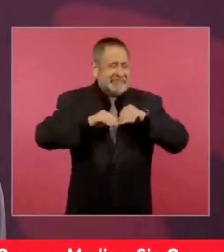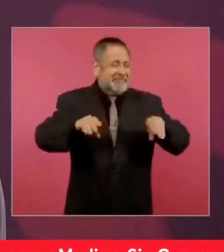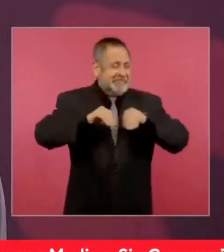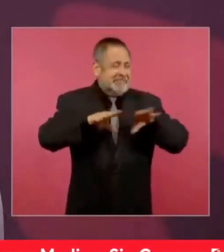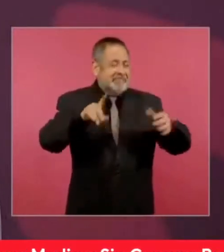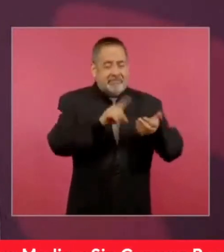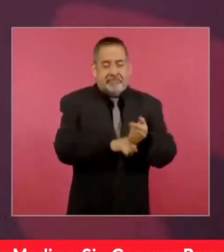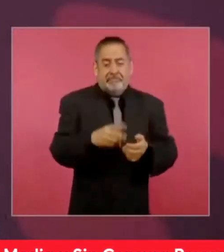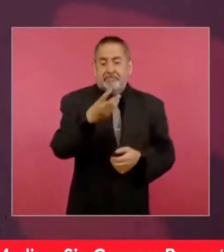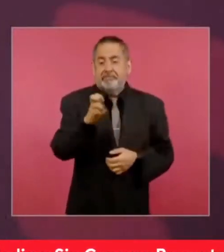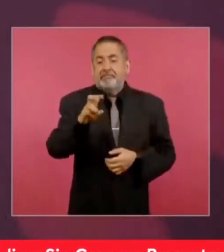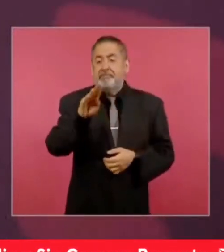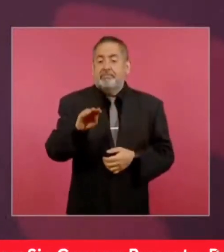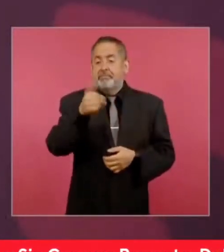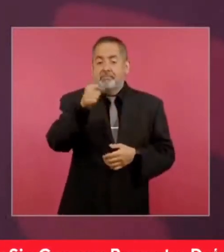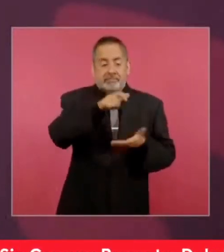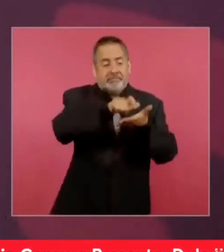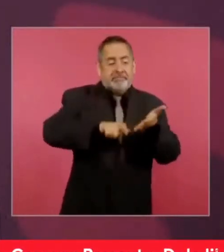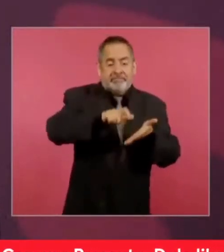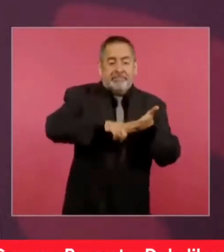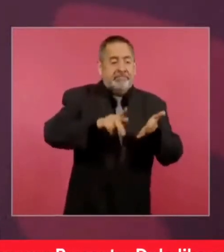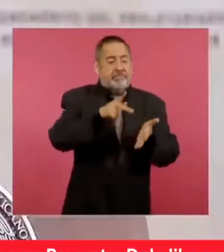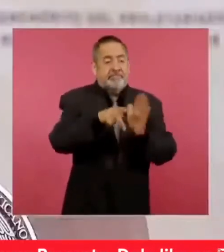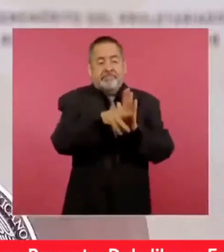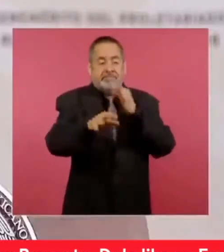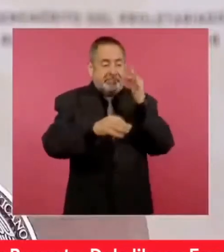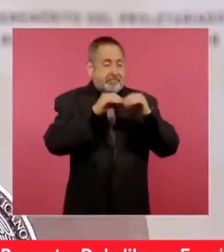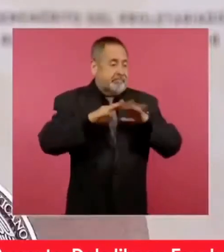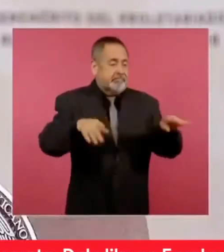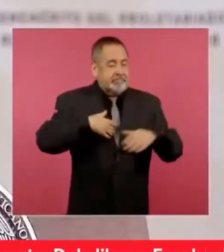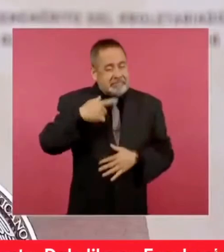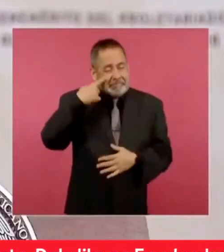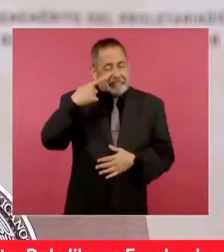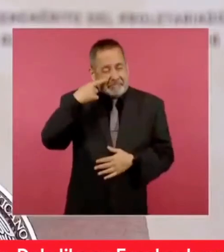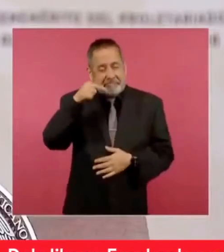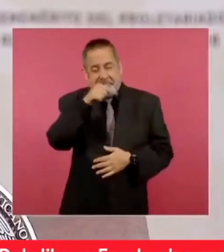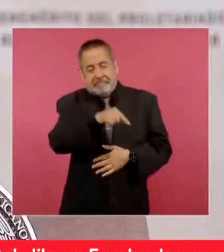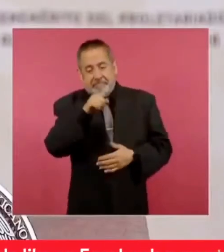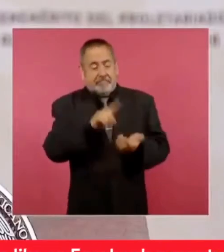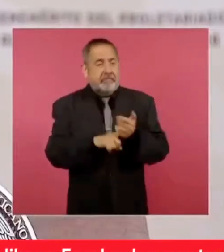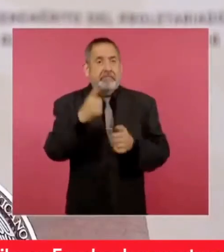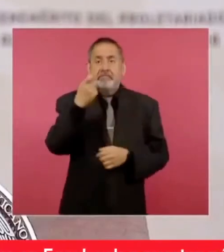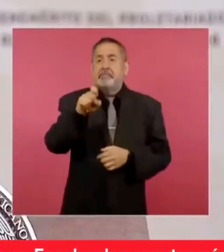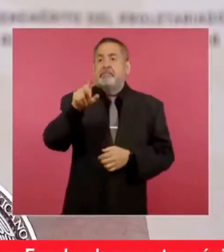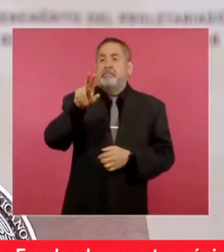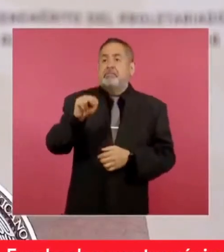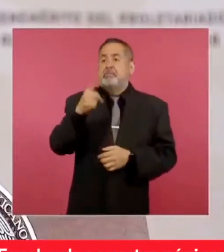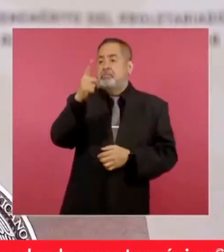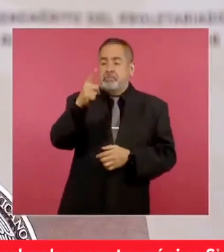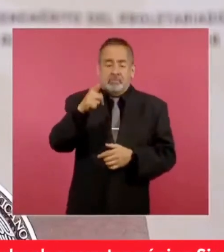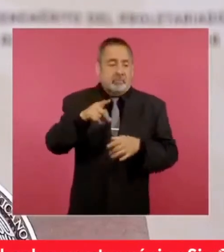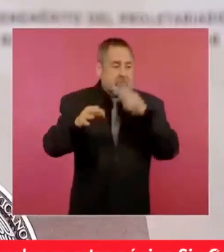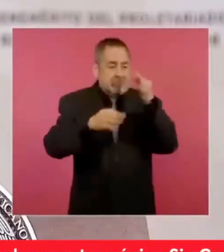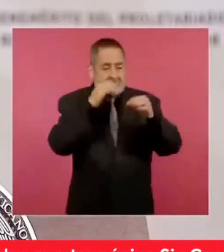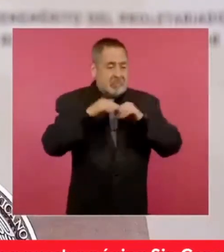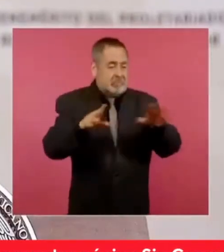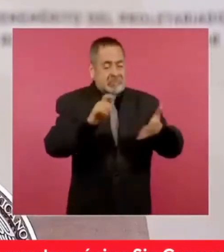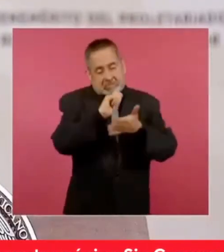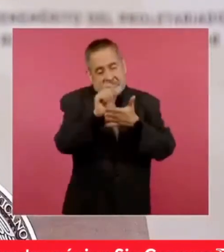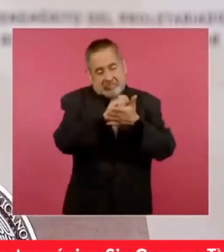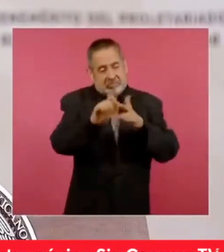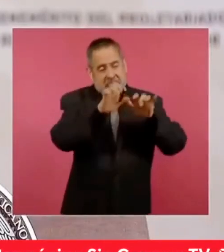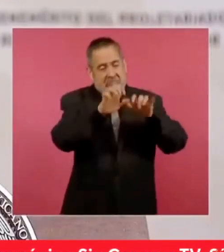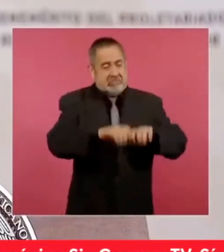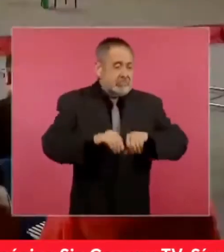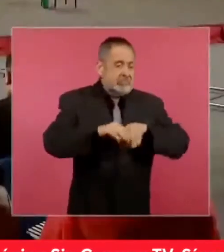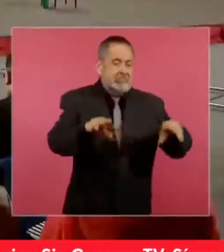publicaron 396 notas. Destacan los periódicos que publicaron 181 notas y artículos.